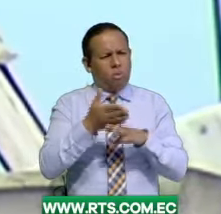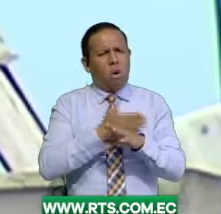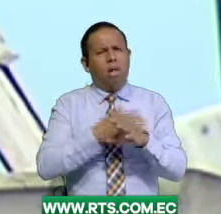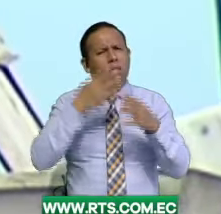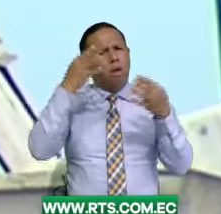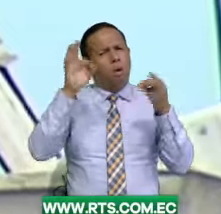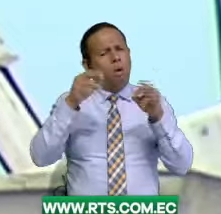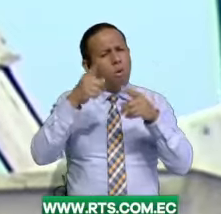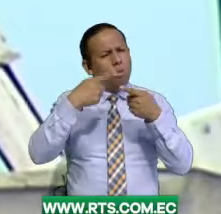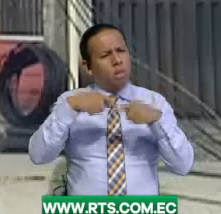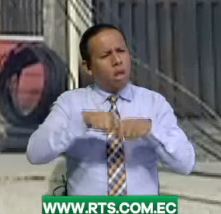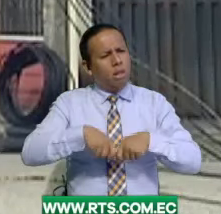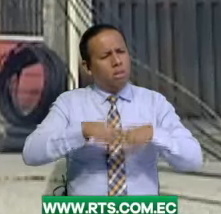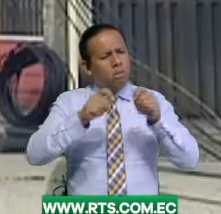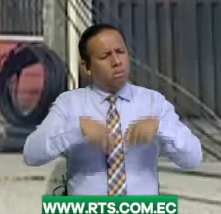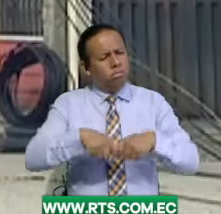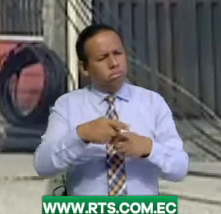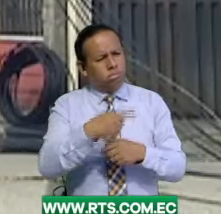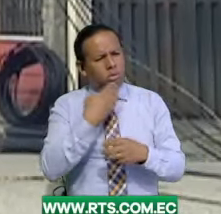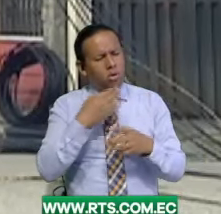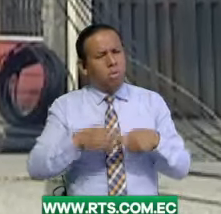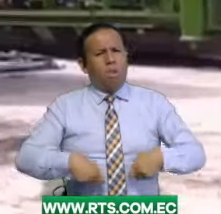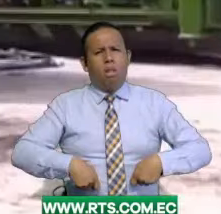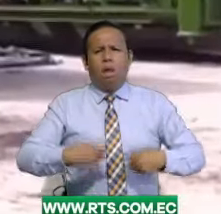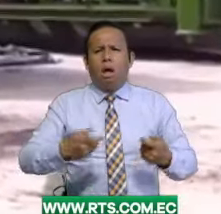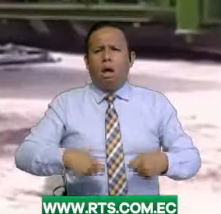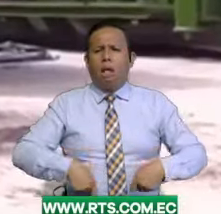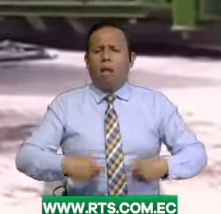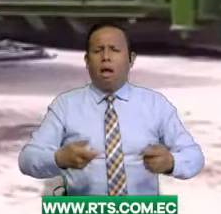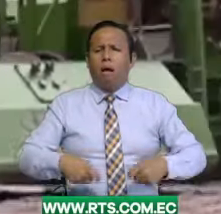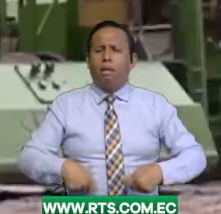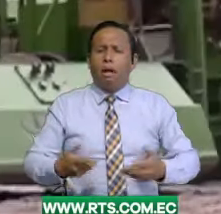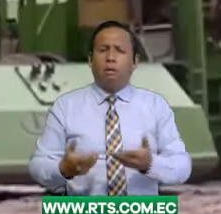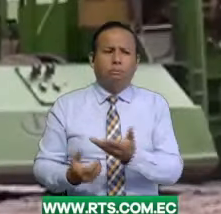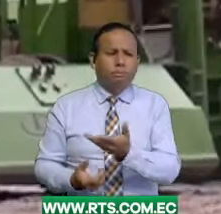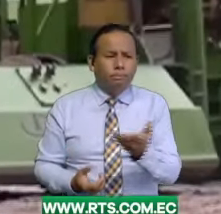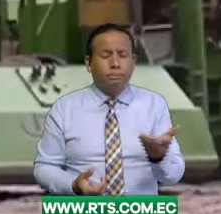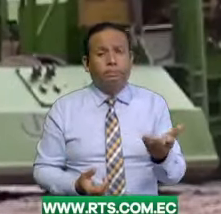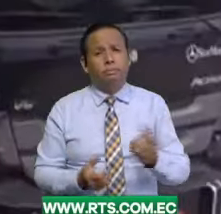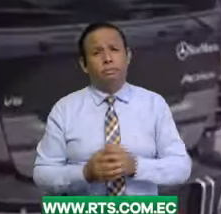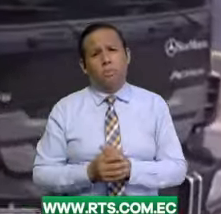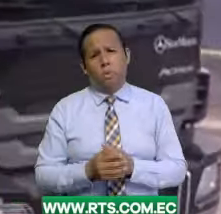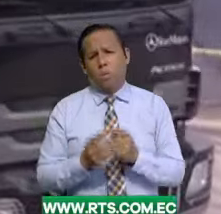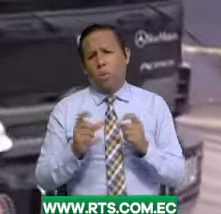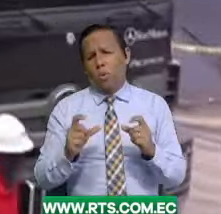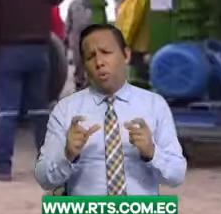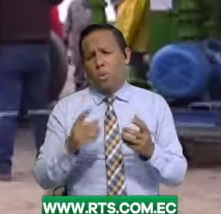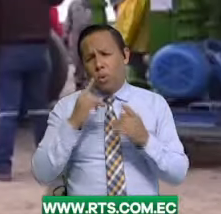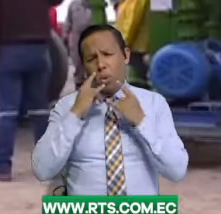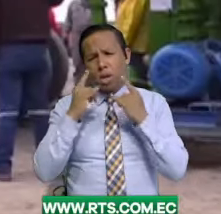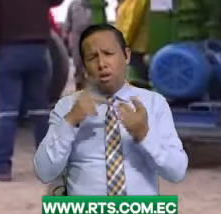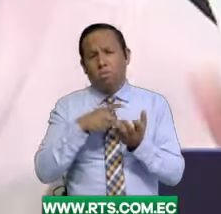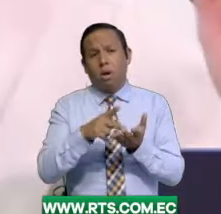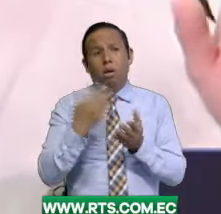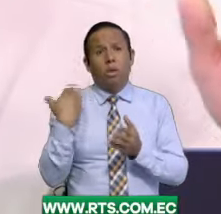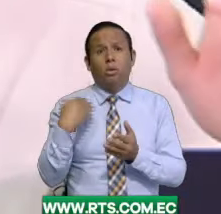jurídica para mermar este derroche de dinero del que se benefician pocos con montos millonarios. En total hemos